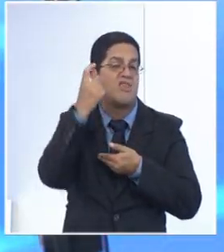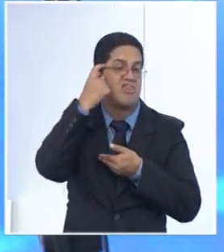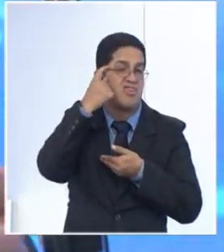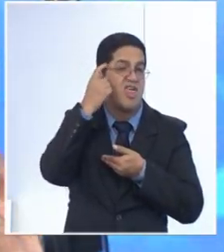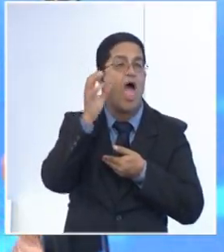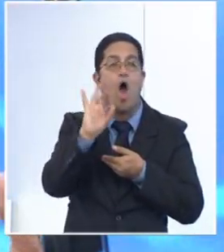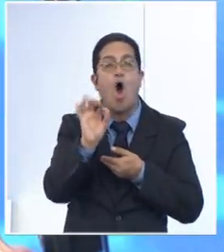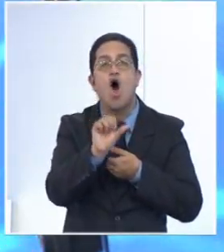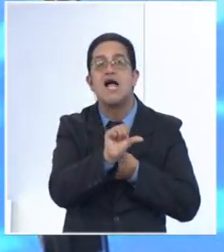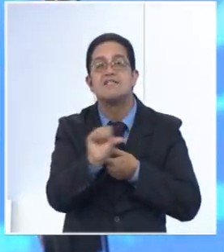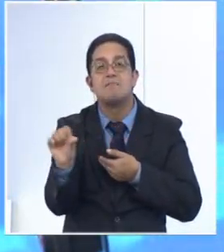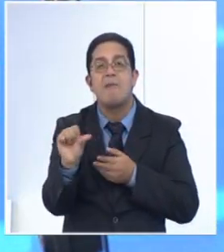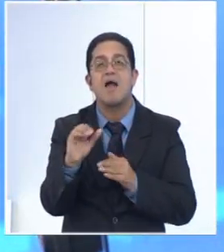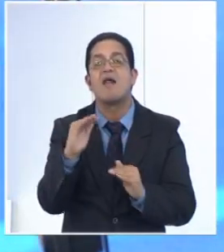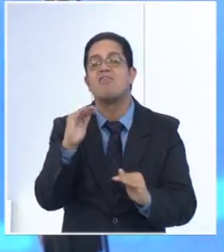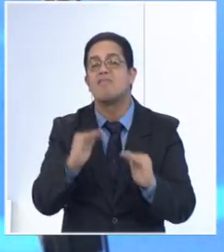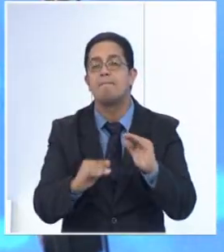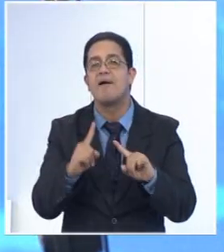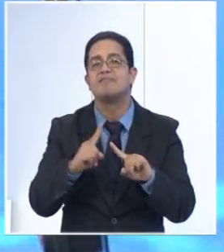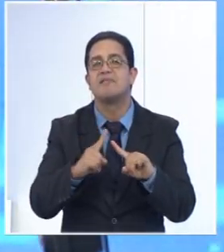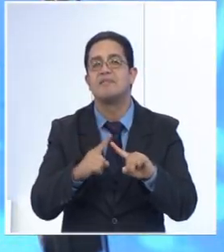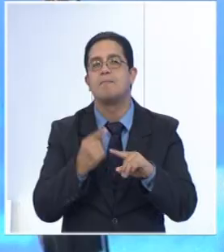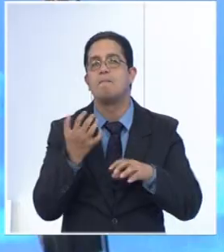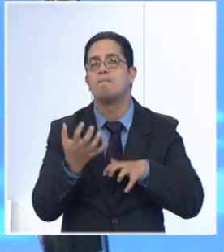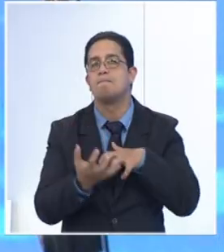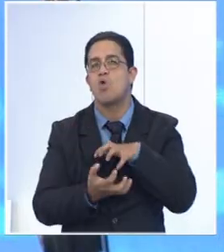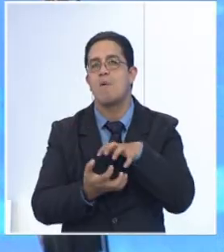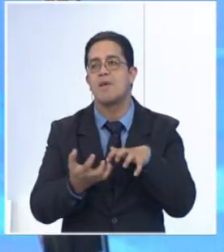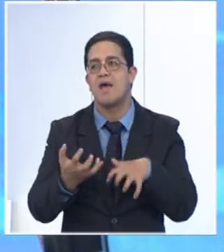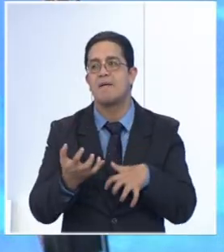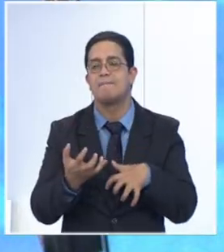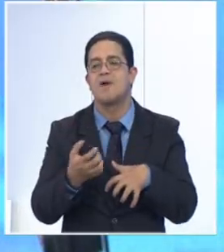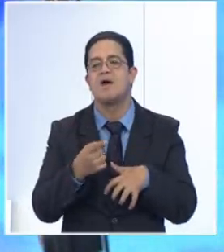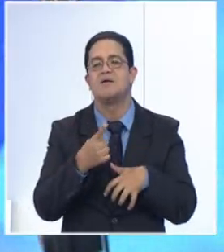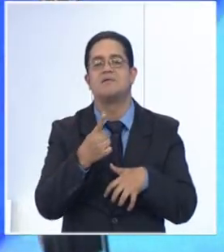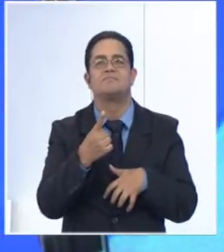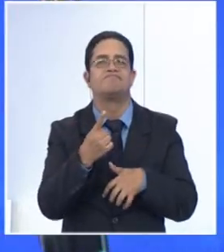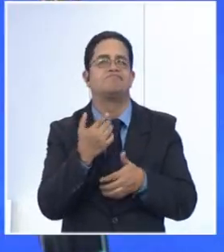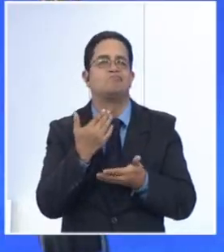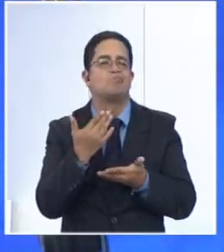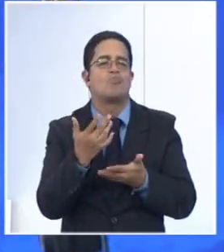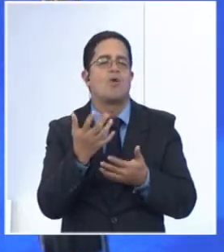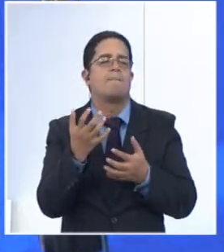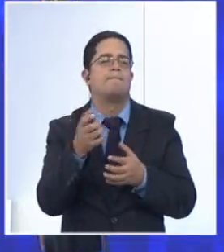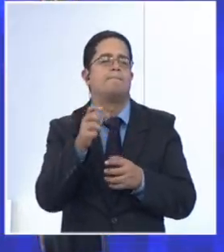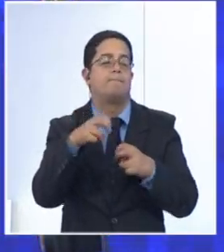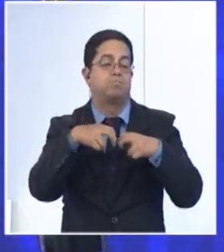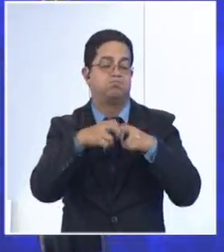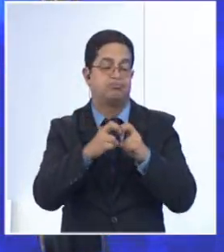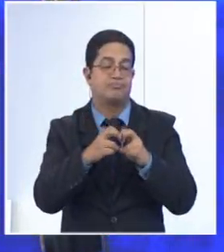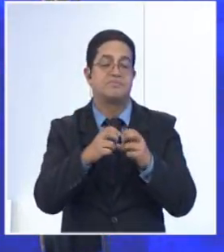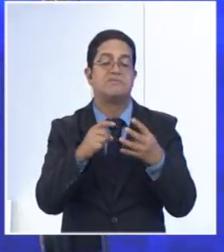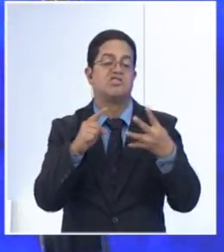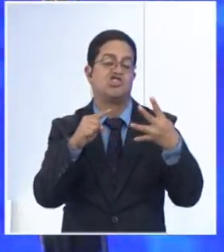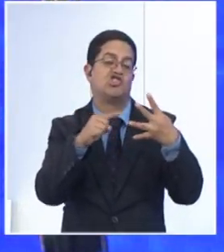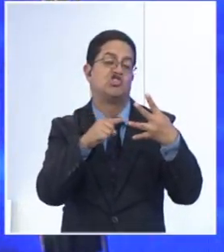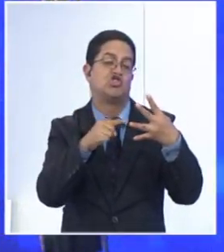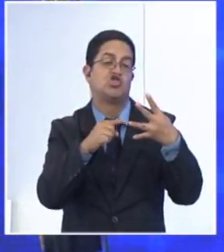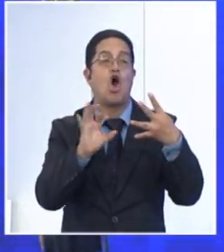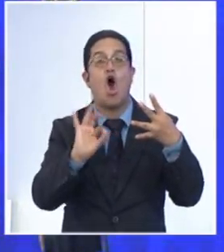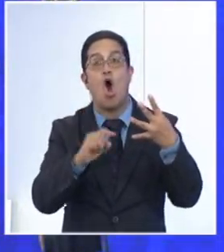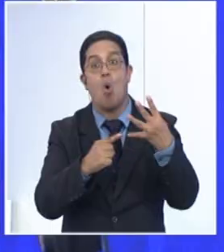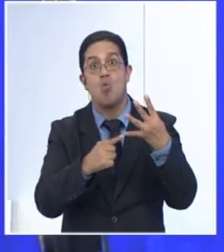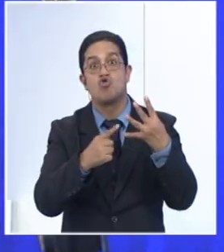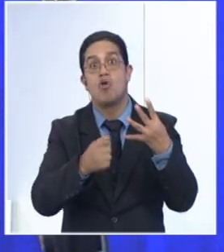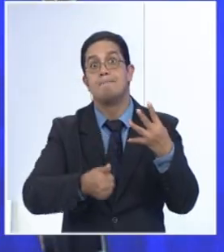del grado de lesión o desgaste que tenga esa articulación. Una articulación con una artrosis grado 2 o grado 1, pues será muchísimo